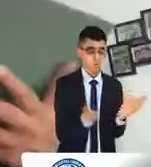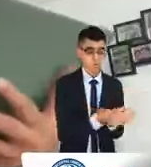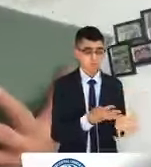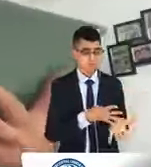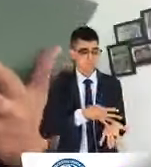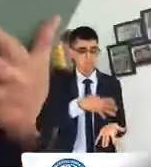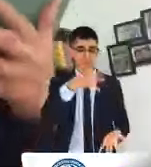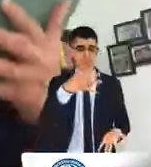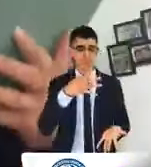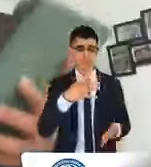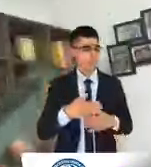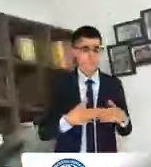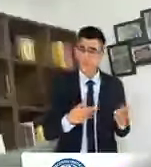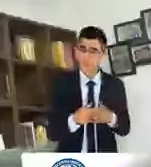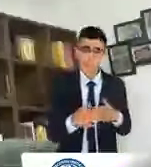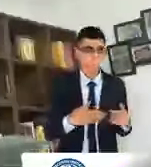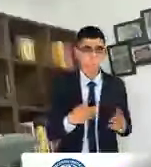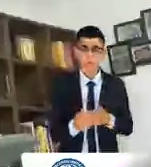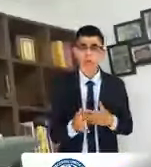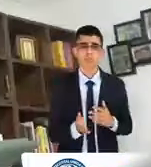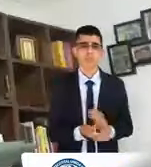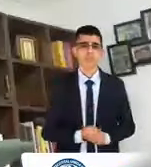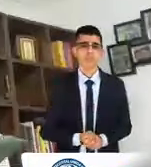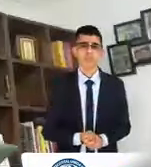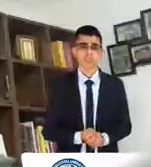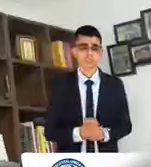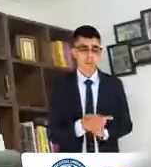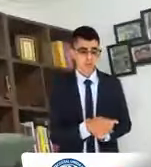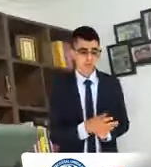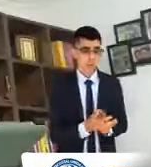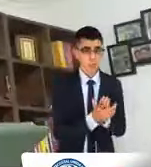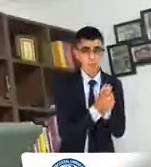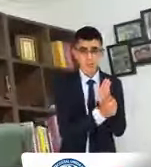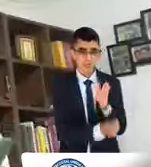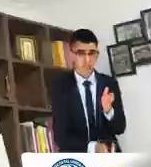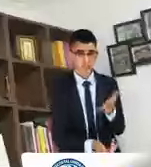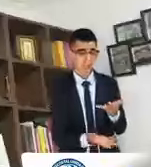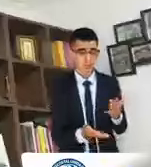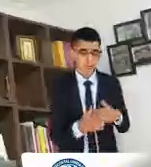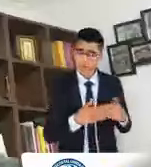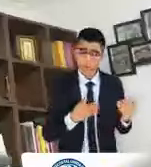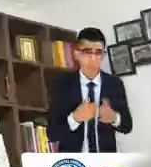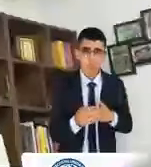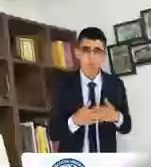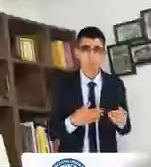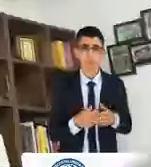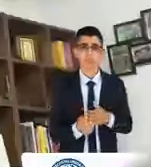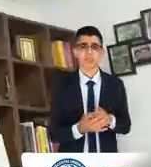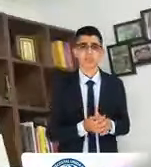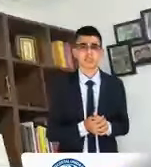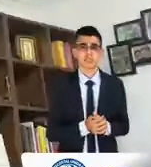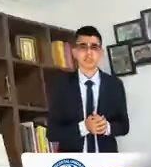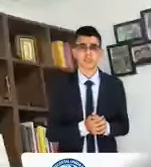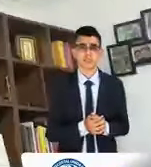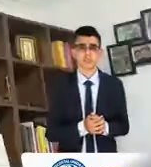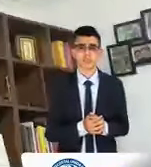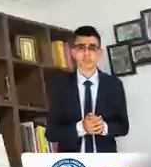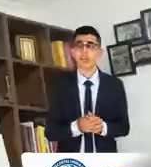un apellido de campanillas. Si tú eres de los que dice, usted no sabe quién soy yo. No